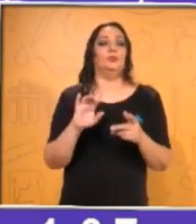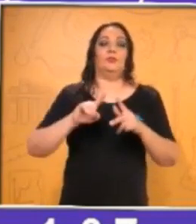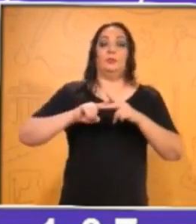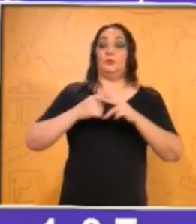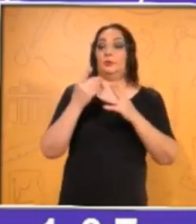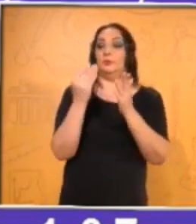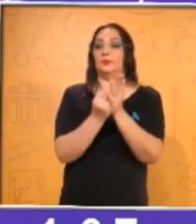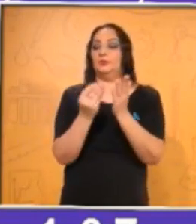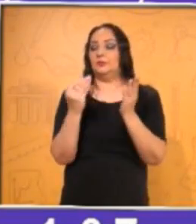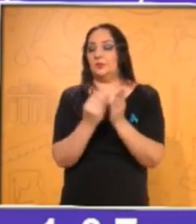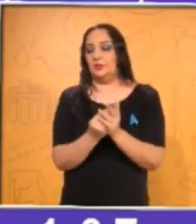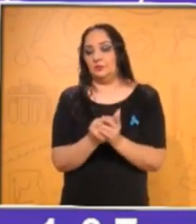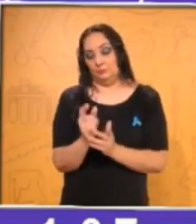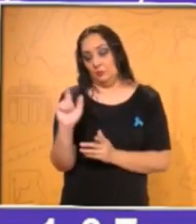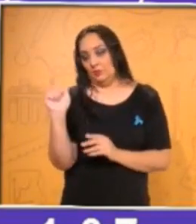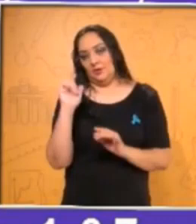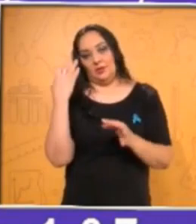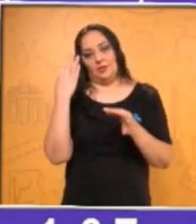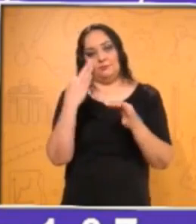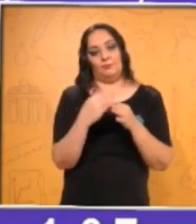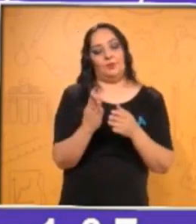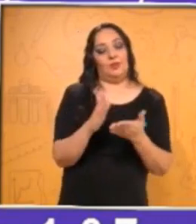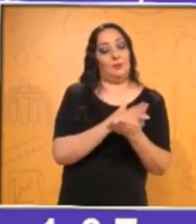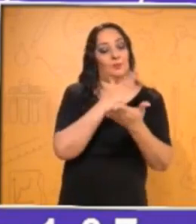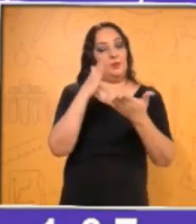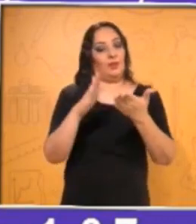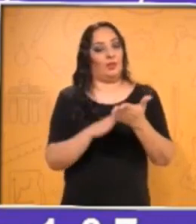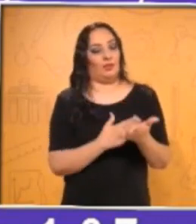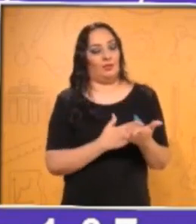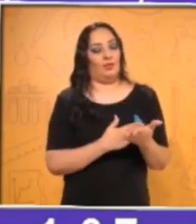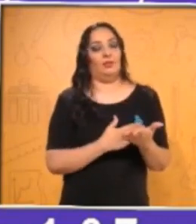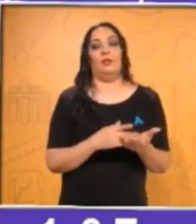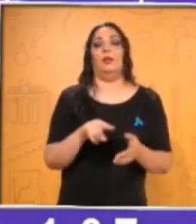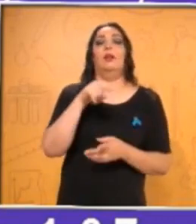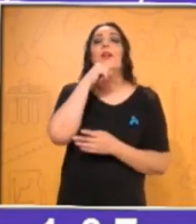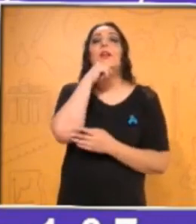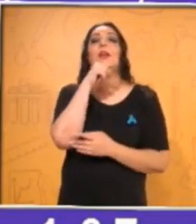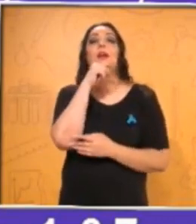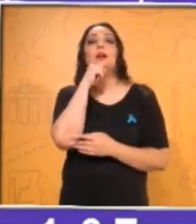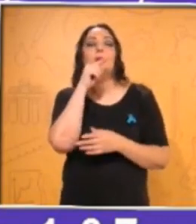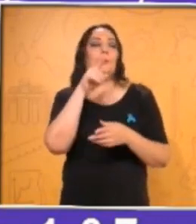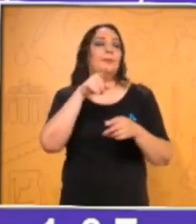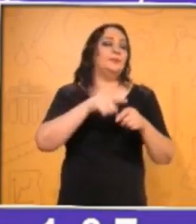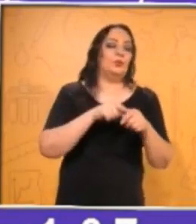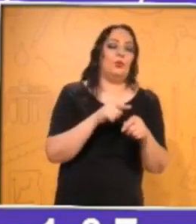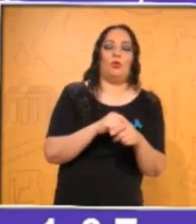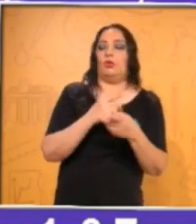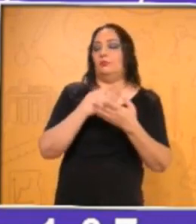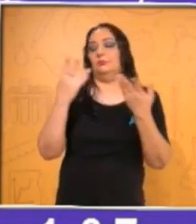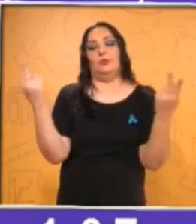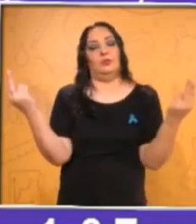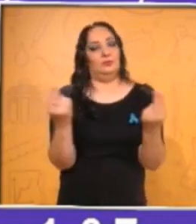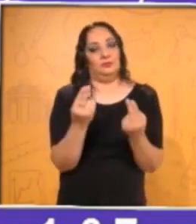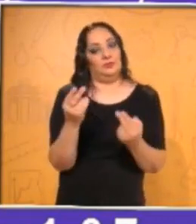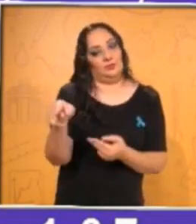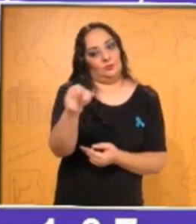las clases. Espero que ya tengan por ahí su libreta, sus colores, lápices y demás